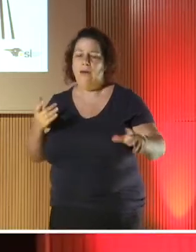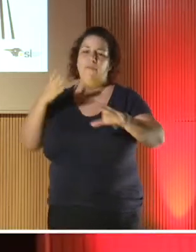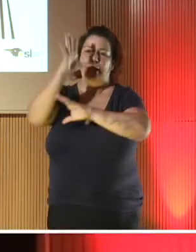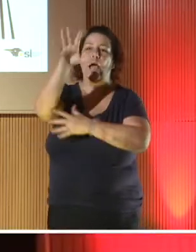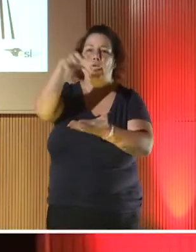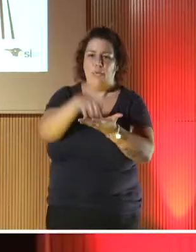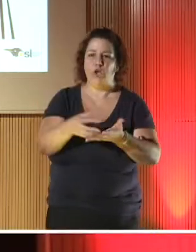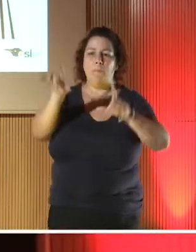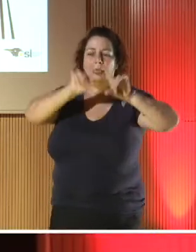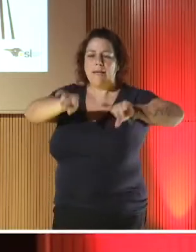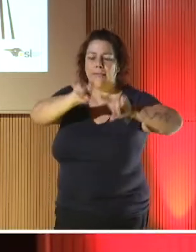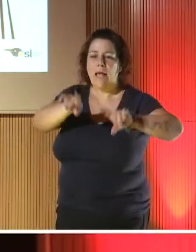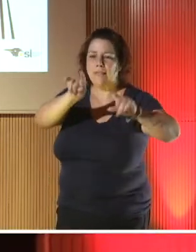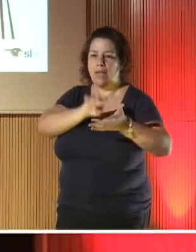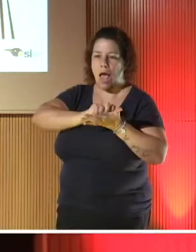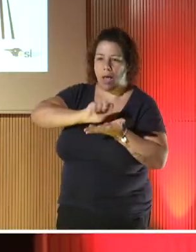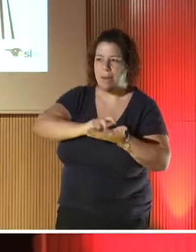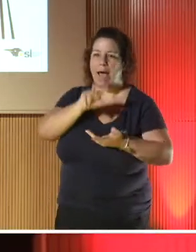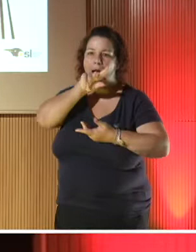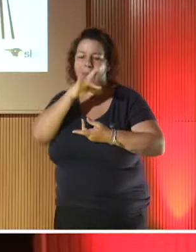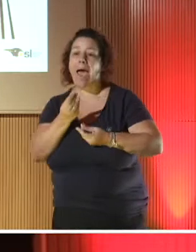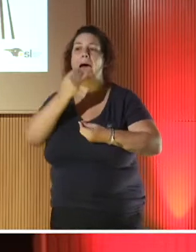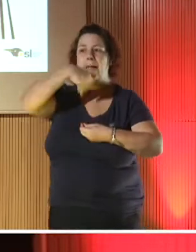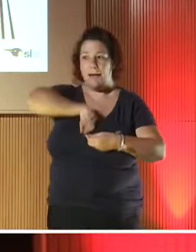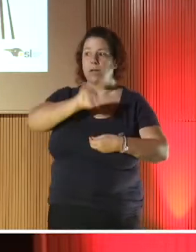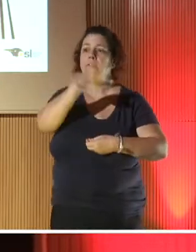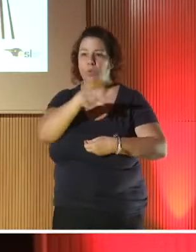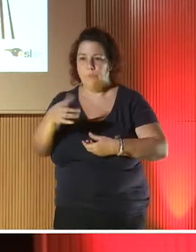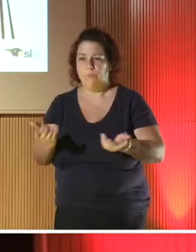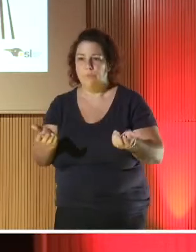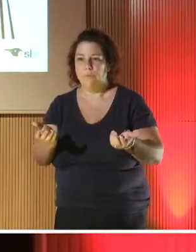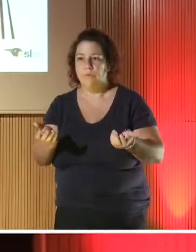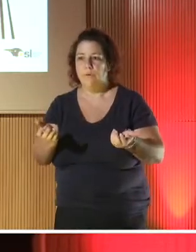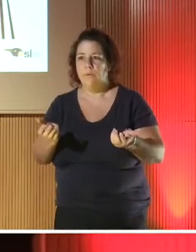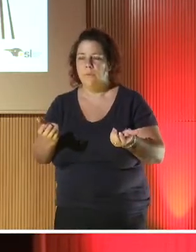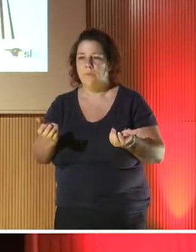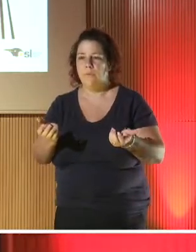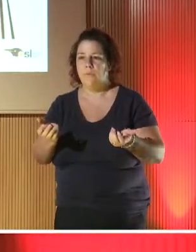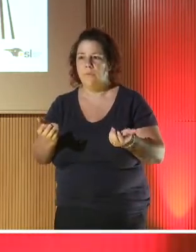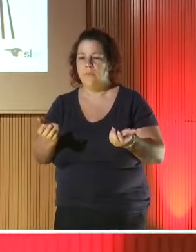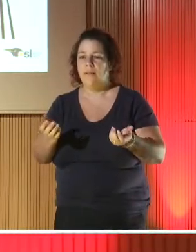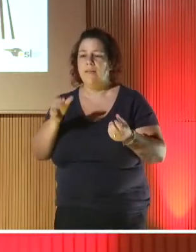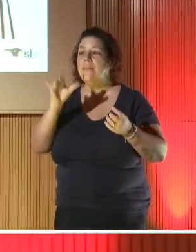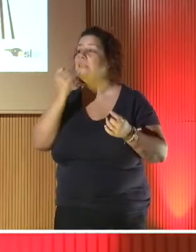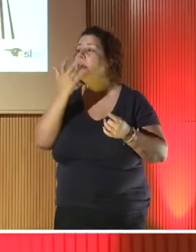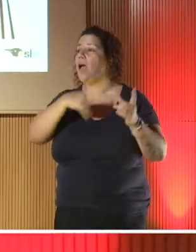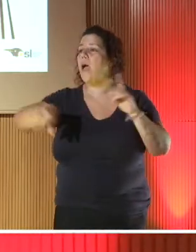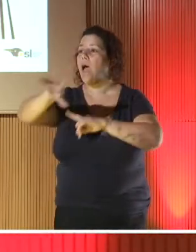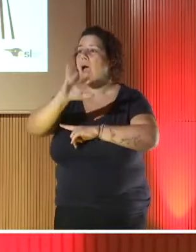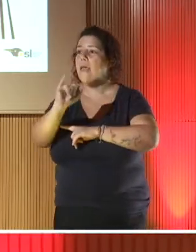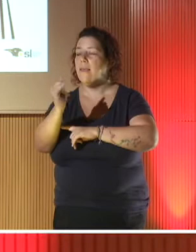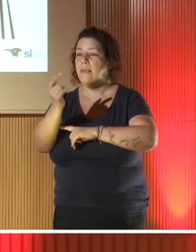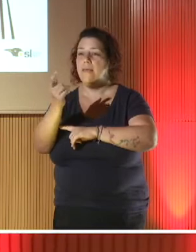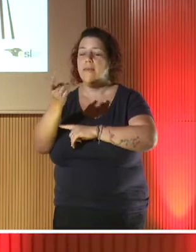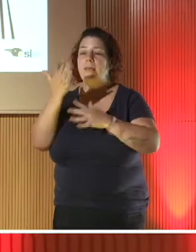centro, a que les enseñen a caminar, a hablar, a tragar. ¿Sí, no? Levantad la mano los que también tengáis... Bueno, yo soy la única que también